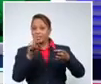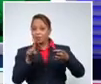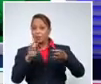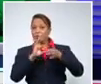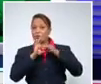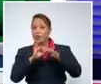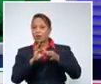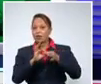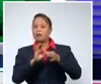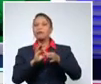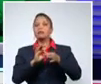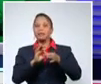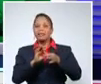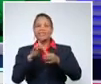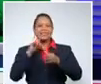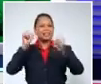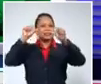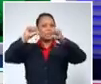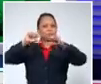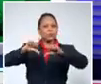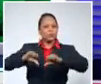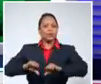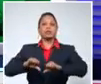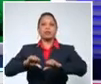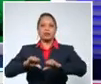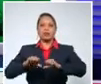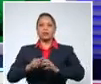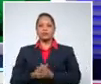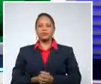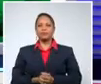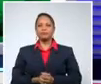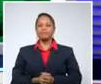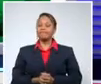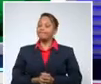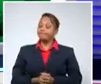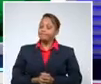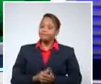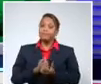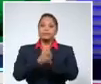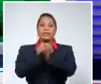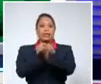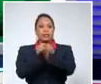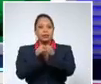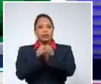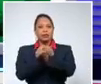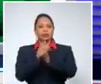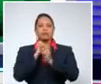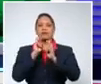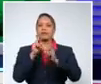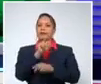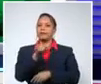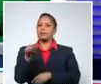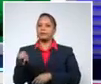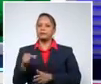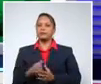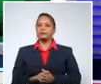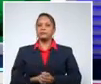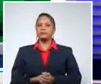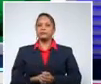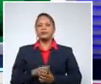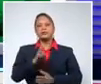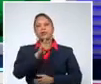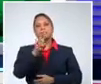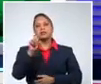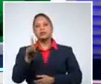en estado crítico, que de mucho riesgo para la vida de las personas. 31 en